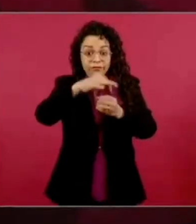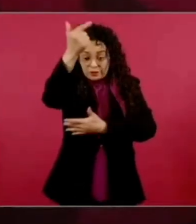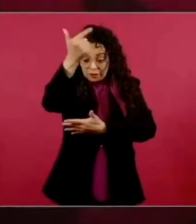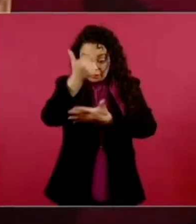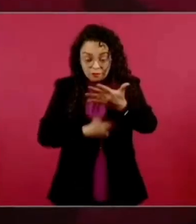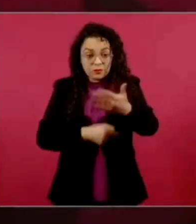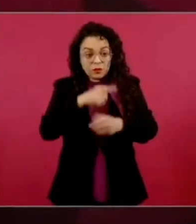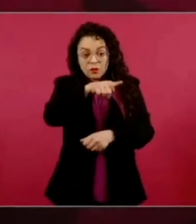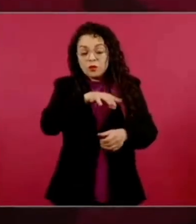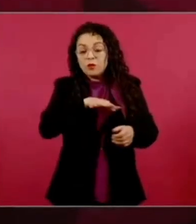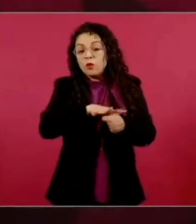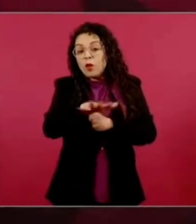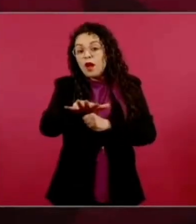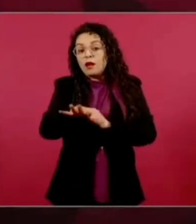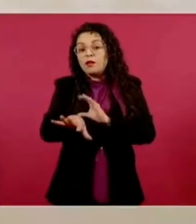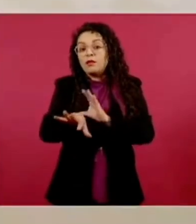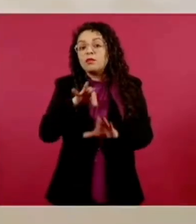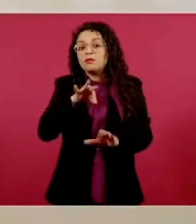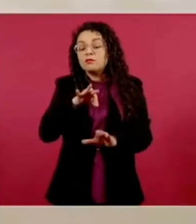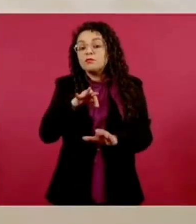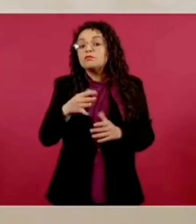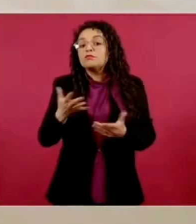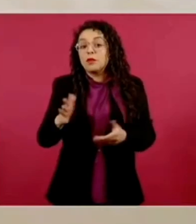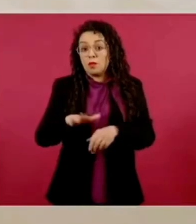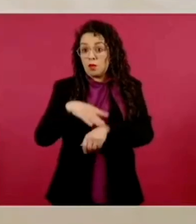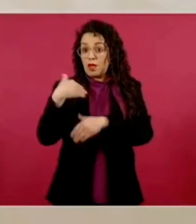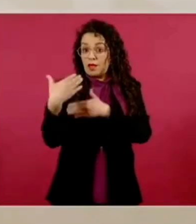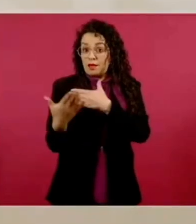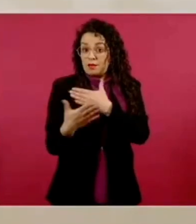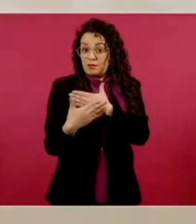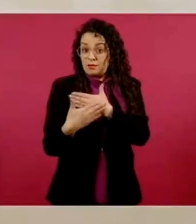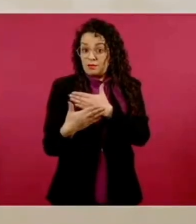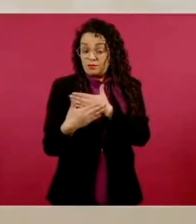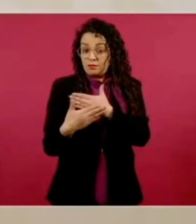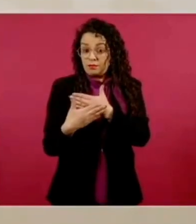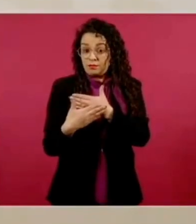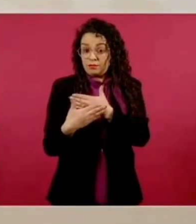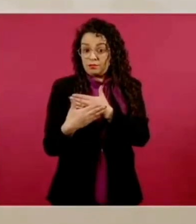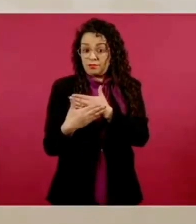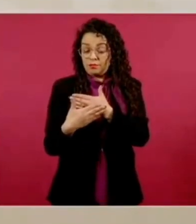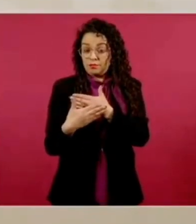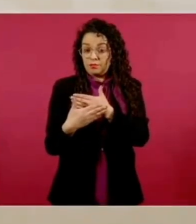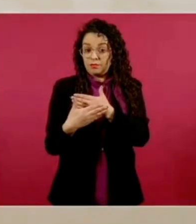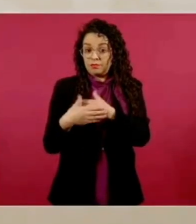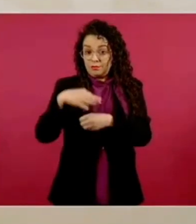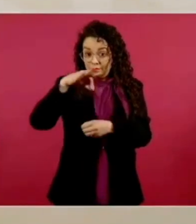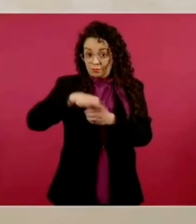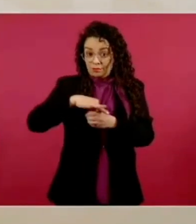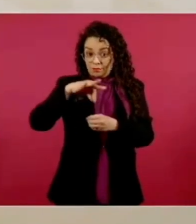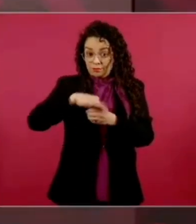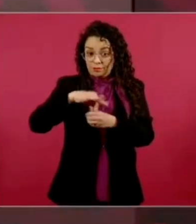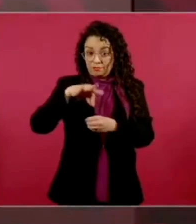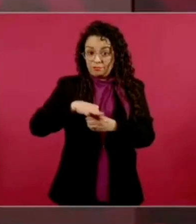porque esta elección próxima es al mismo tiempo un referéndum, un plebiscito.